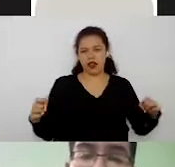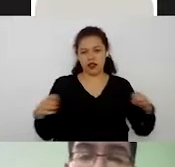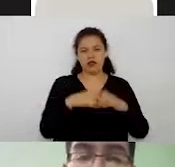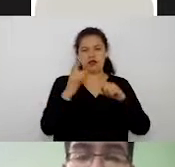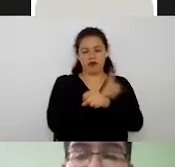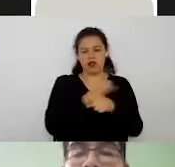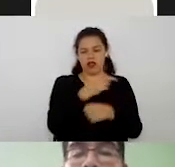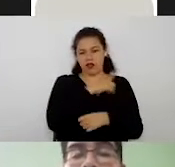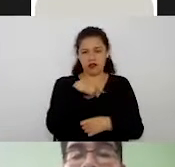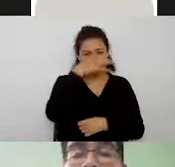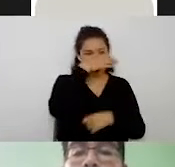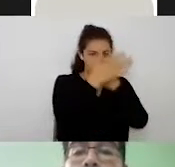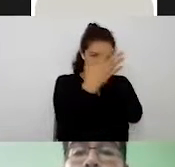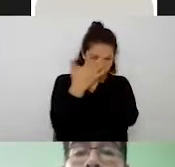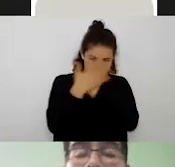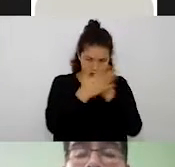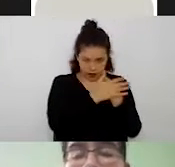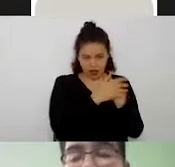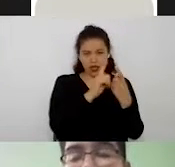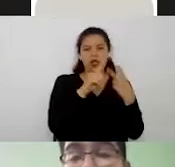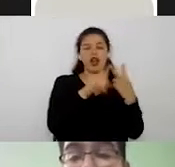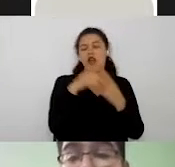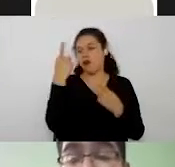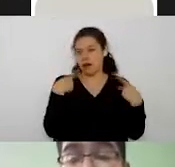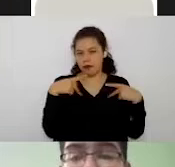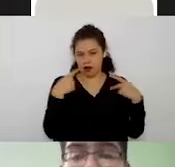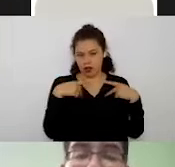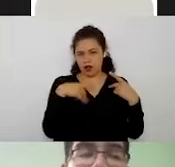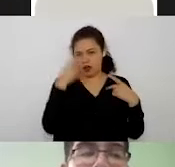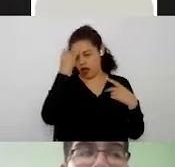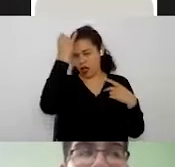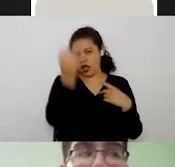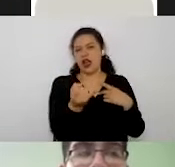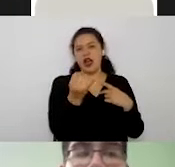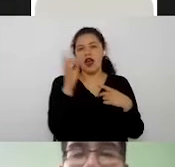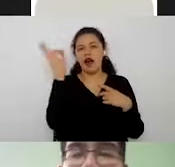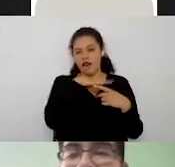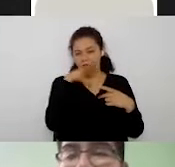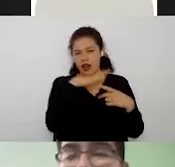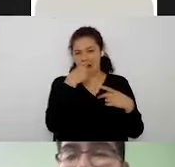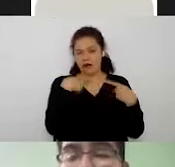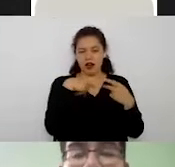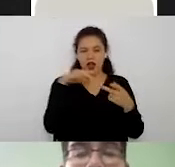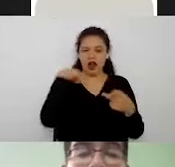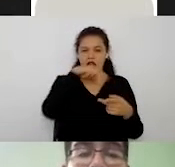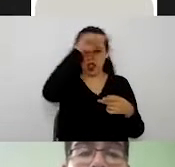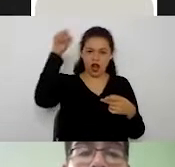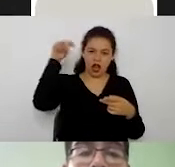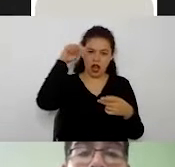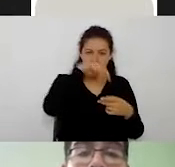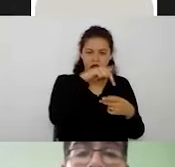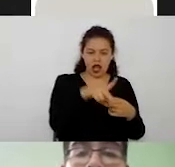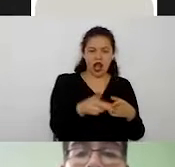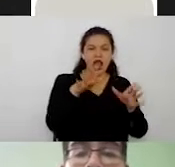estar en simulacro, que va a haber una persona, tenemos que generar una hipótesis que vamos a decir, pues, una persona se cayó de las escaleras, se